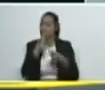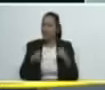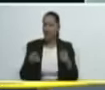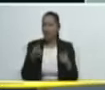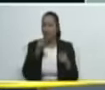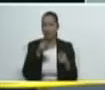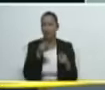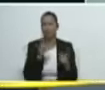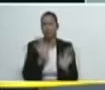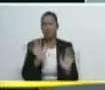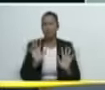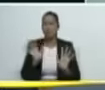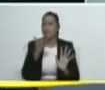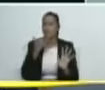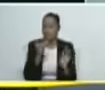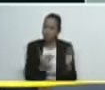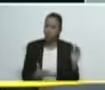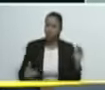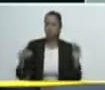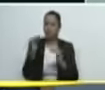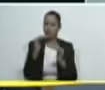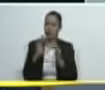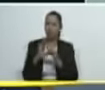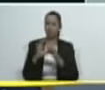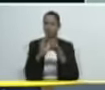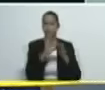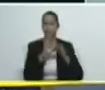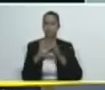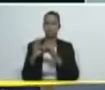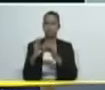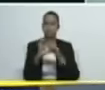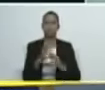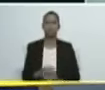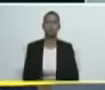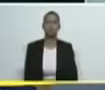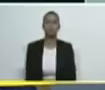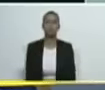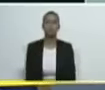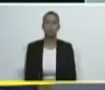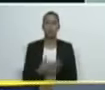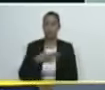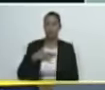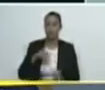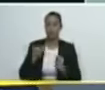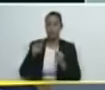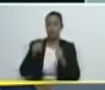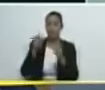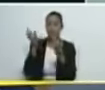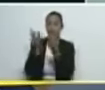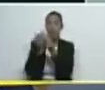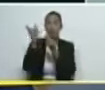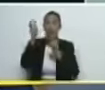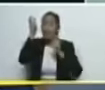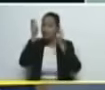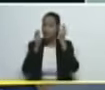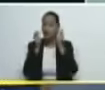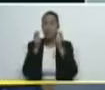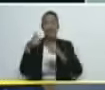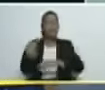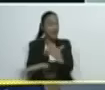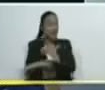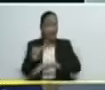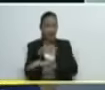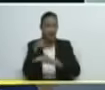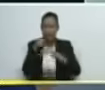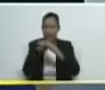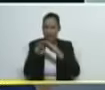revolucionaria. El viaje vital que iniciamos junto al comandante Hugo Chávez desde las catacumbas del pueblo.